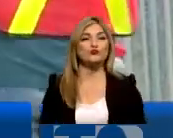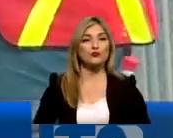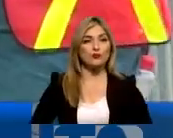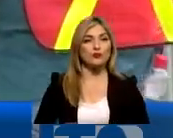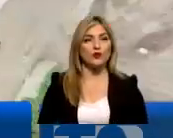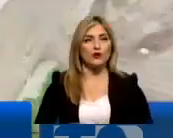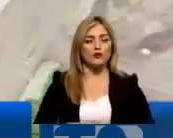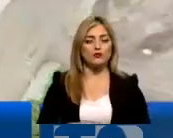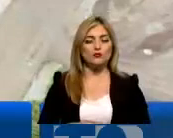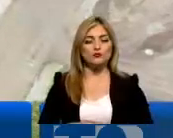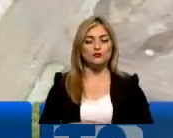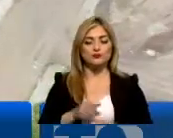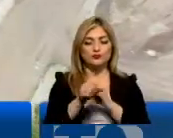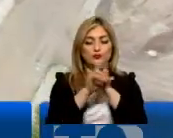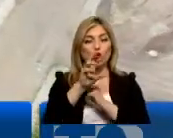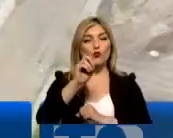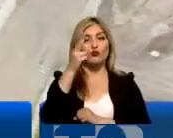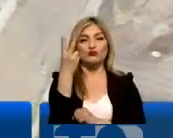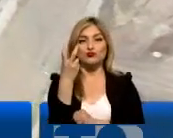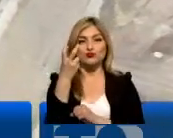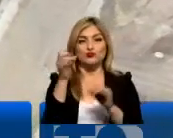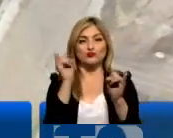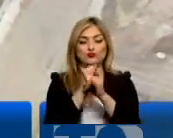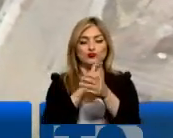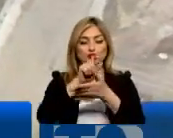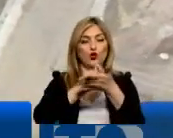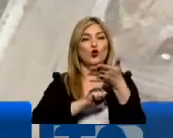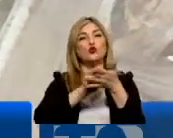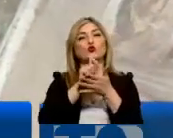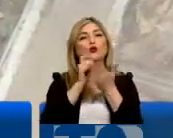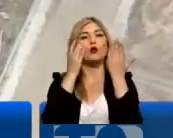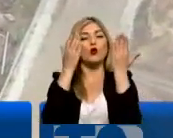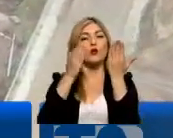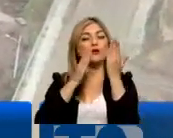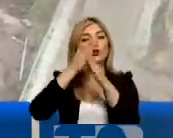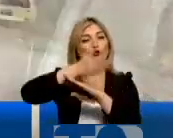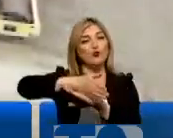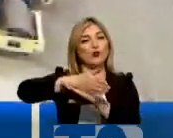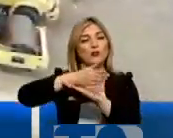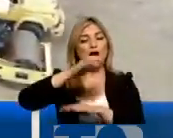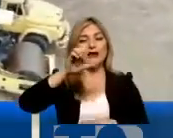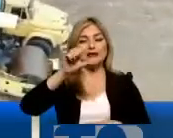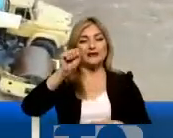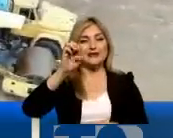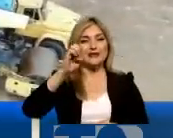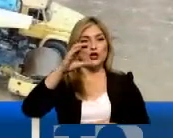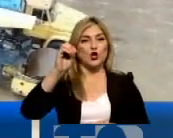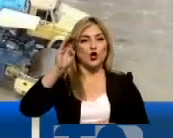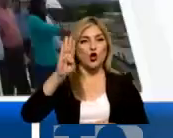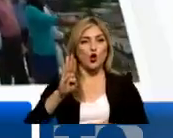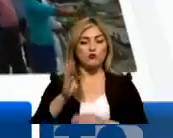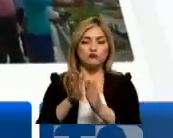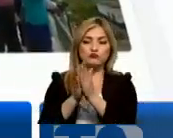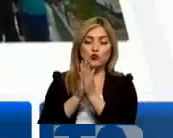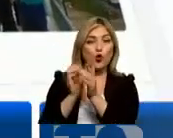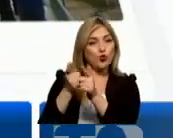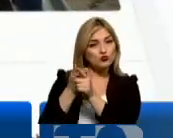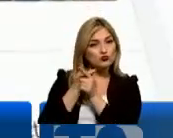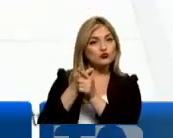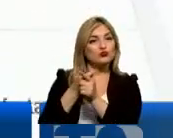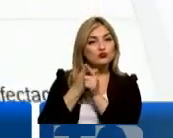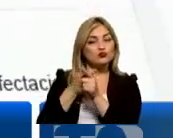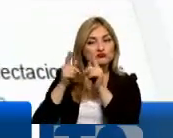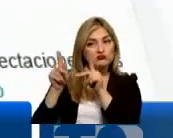Todo parecía tomar forma en 2012 cuando el Instituto de Contratación de Obras, más tarde llamado SECOB, pidió con urgencia a la empresa